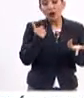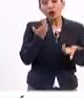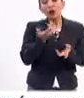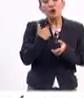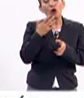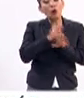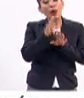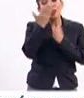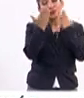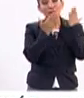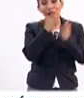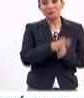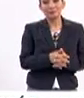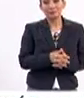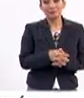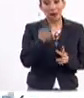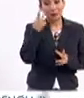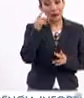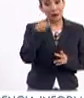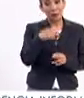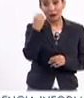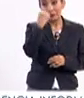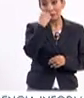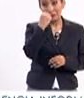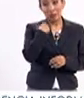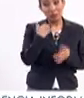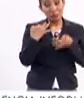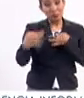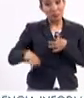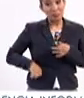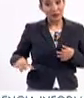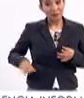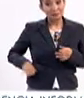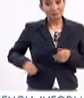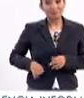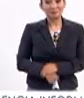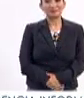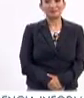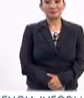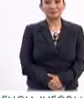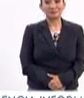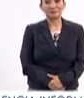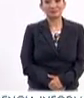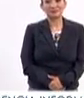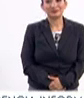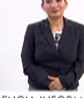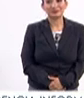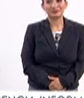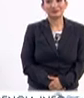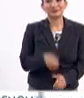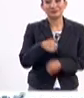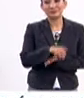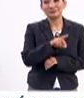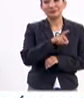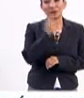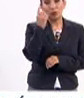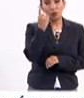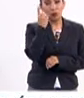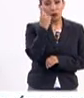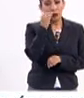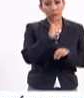oferta educativa. Yo me voy a animar con una lista de alimentos, creo que suena agradable. Bueno, te digo que la número una